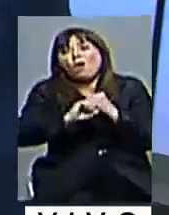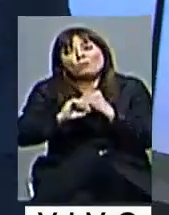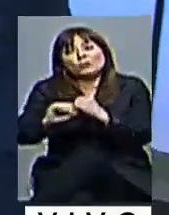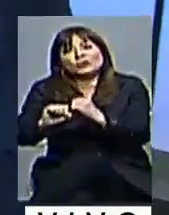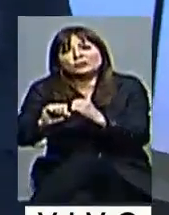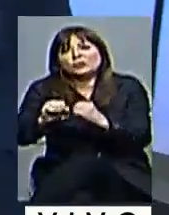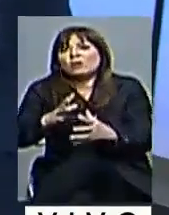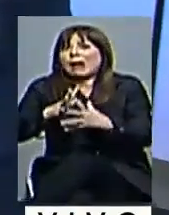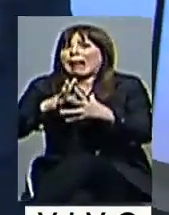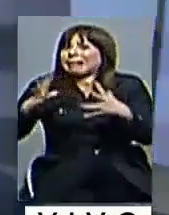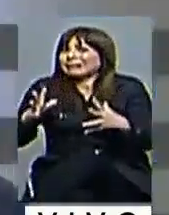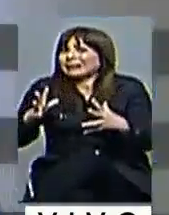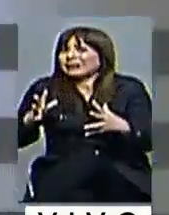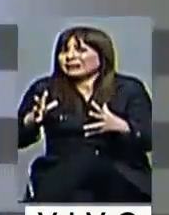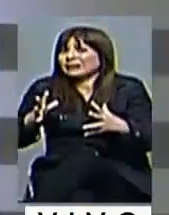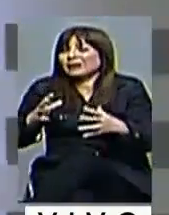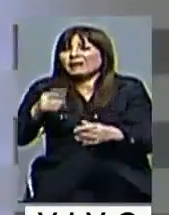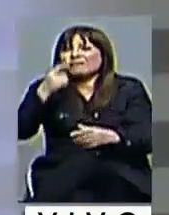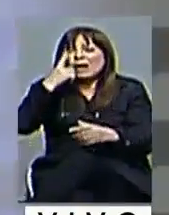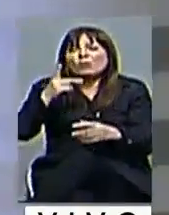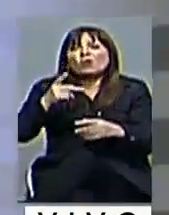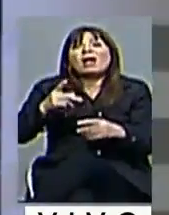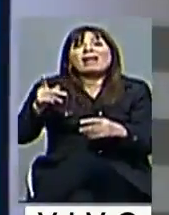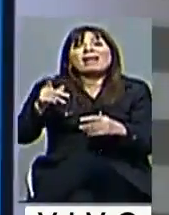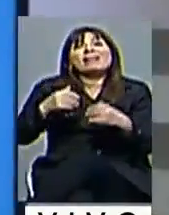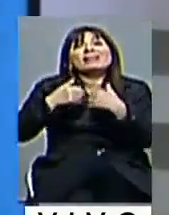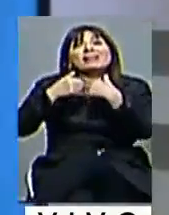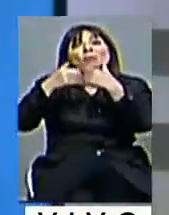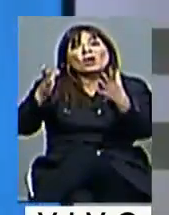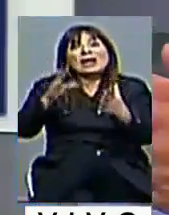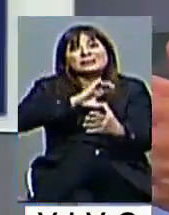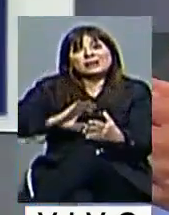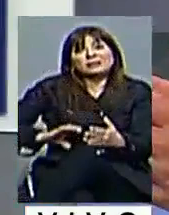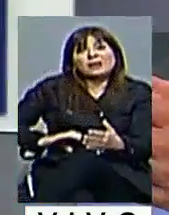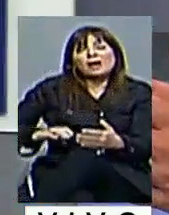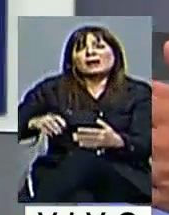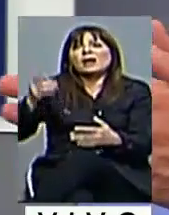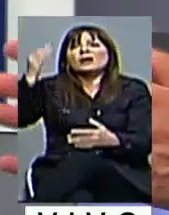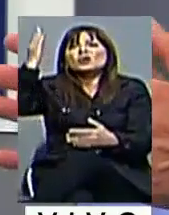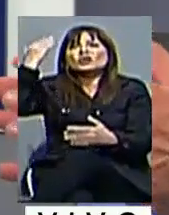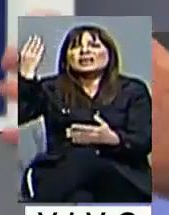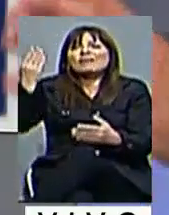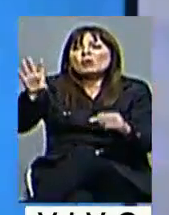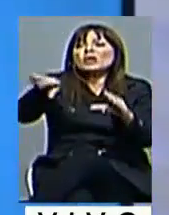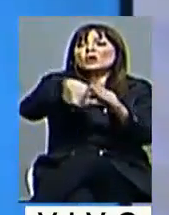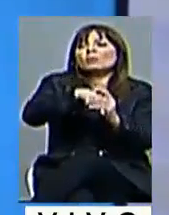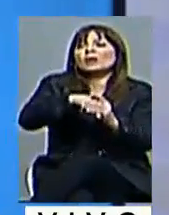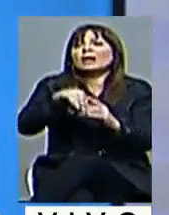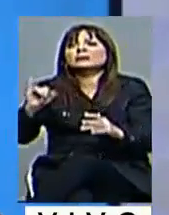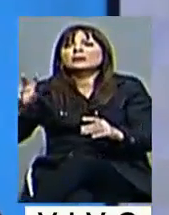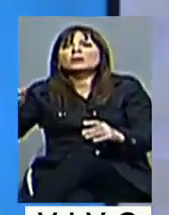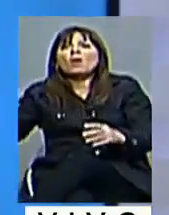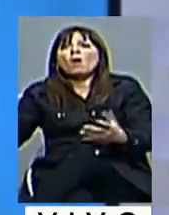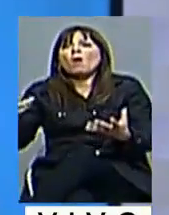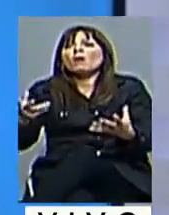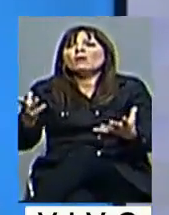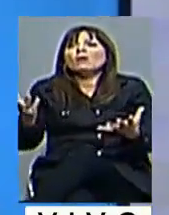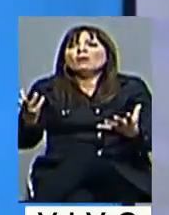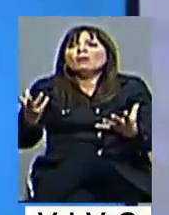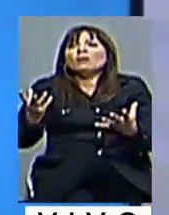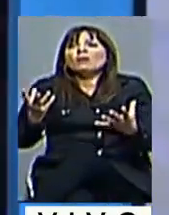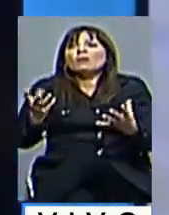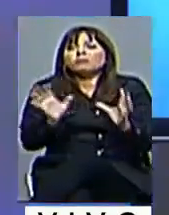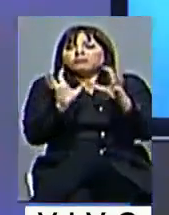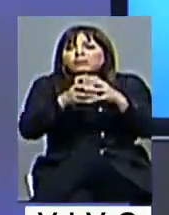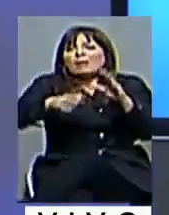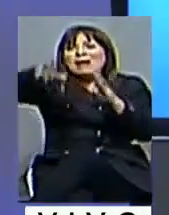oposición atomizada? Vemos una democracia cristiana que no sabemos si se va a incorporar a lo que sería la fuerza de